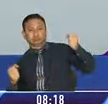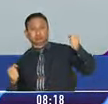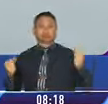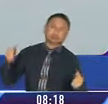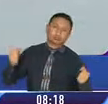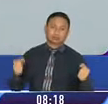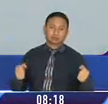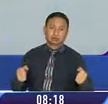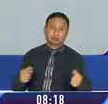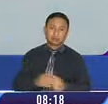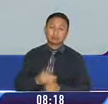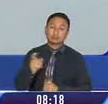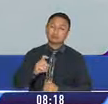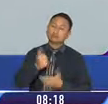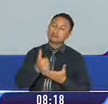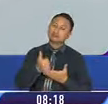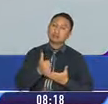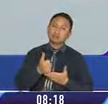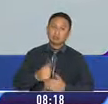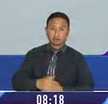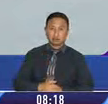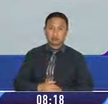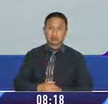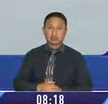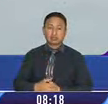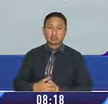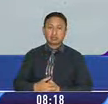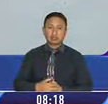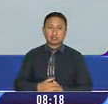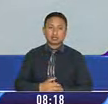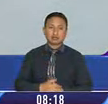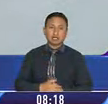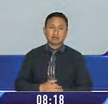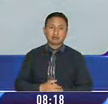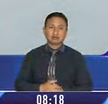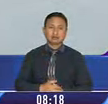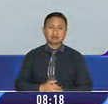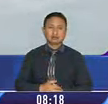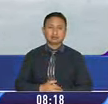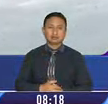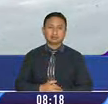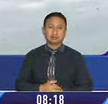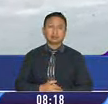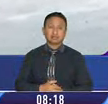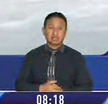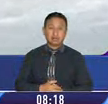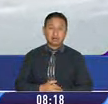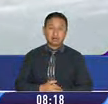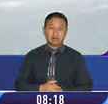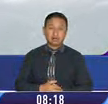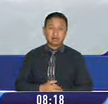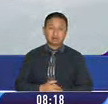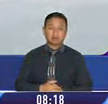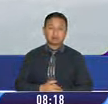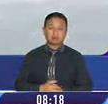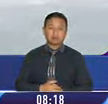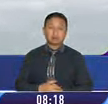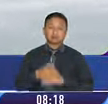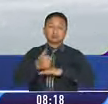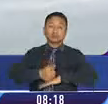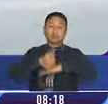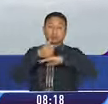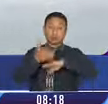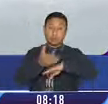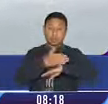Sí, necesitamos que nos den una ayuda lo más pronto posible. Vecina, ¿qué les dicen las autoridades ustedes? Porque han sido en reiteradas ocasiones